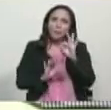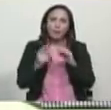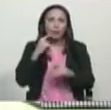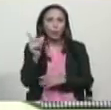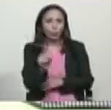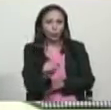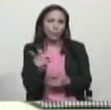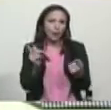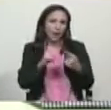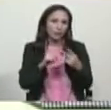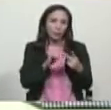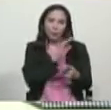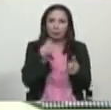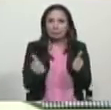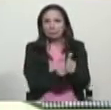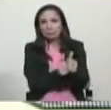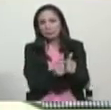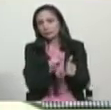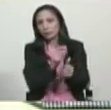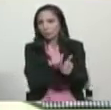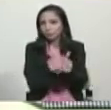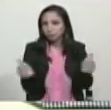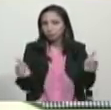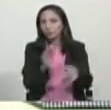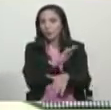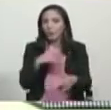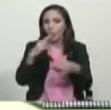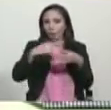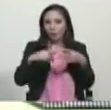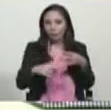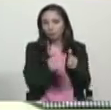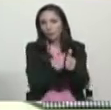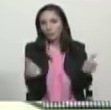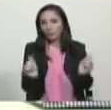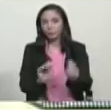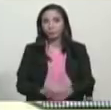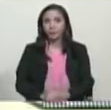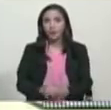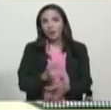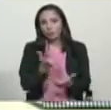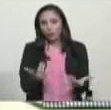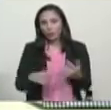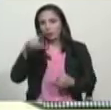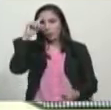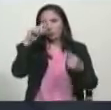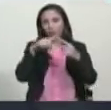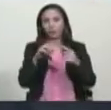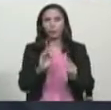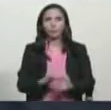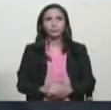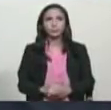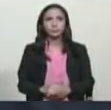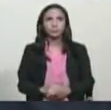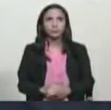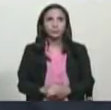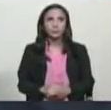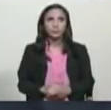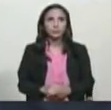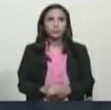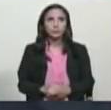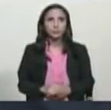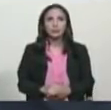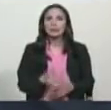tienen menos dependencia de materia prima importada. Por eso... ¿Cómo es eso? Expliquemos bien. Ah, ¿qué quiere decir eso? Porque tiene